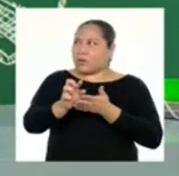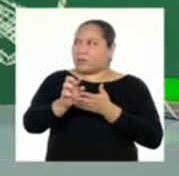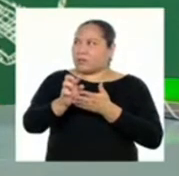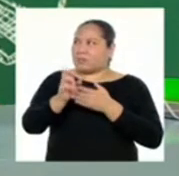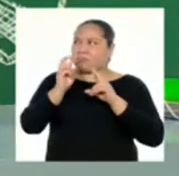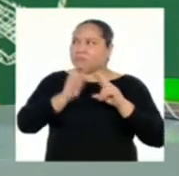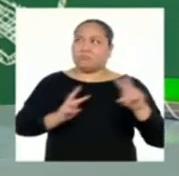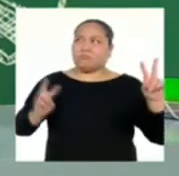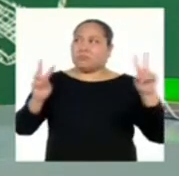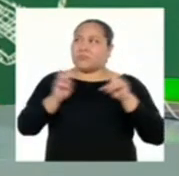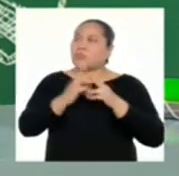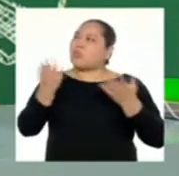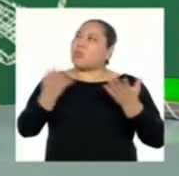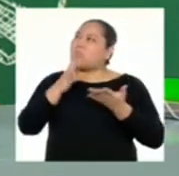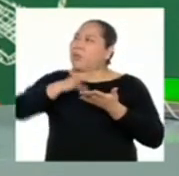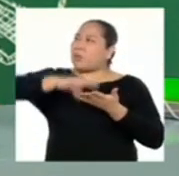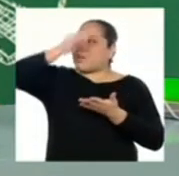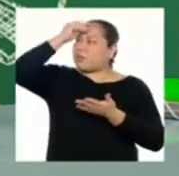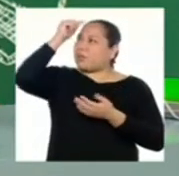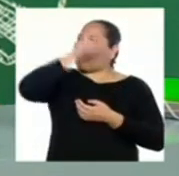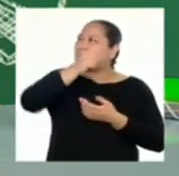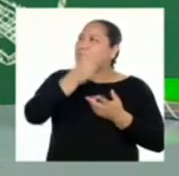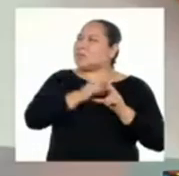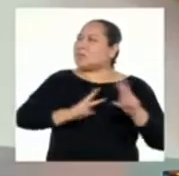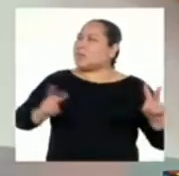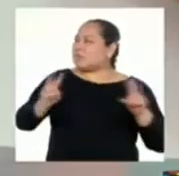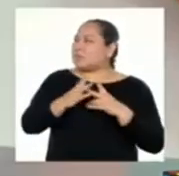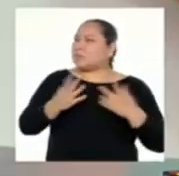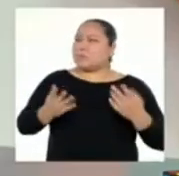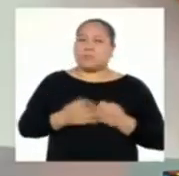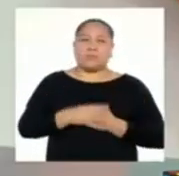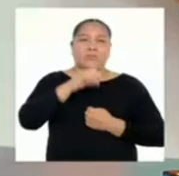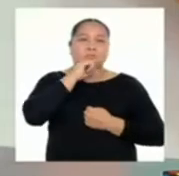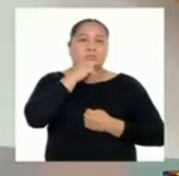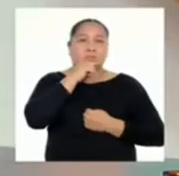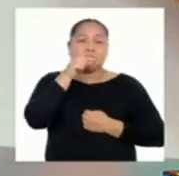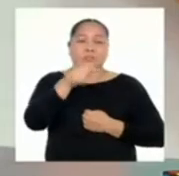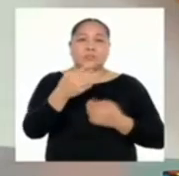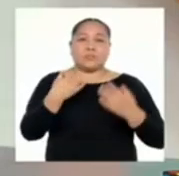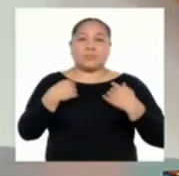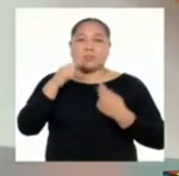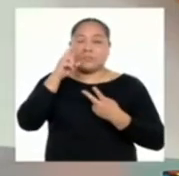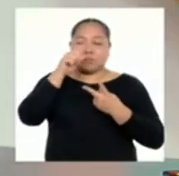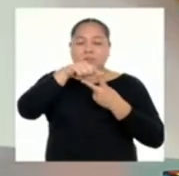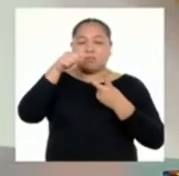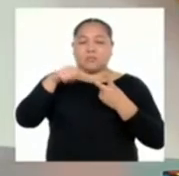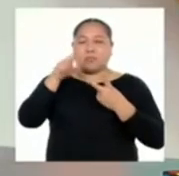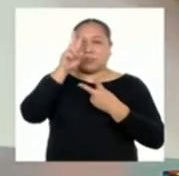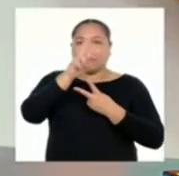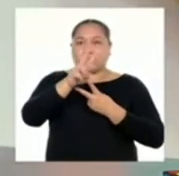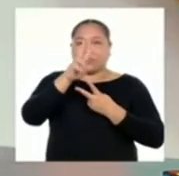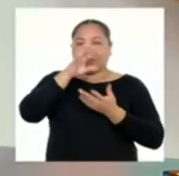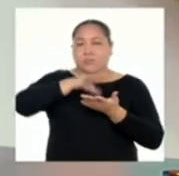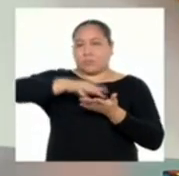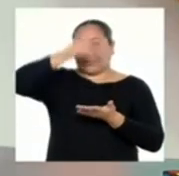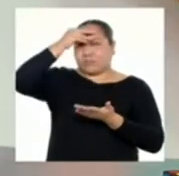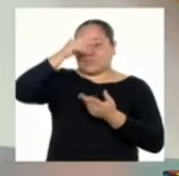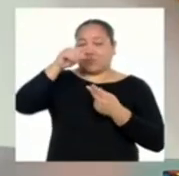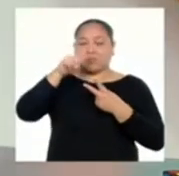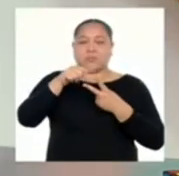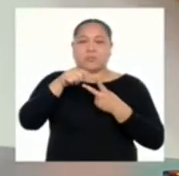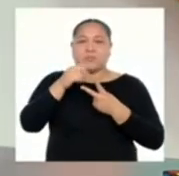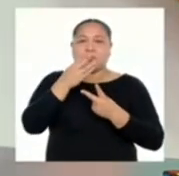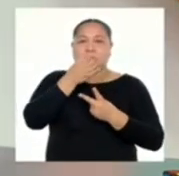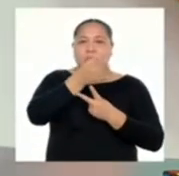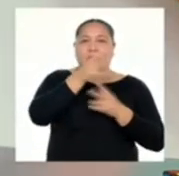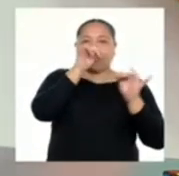Pero, ¿dónde adquirían dichos conocimientos o valores? Las mujeres tenían dos opciones para educarse: o bien